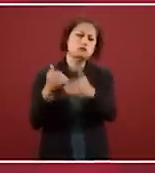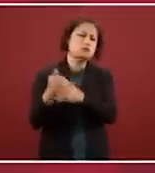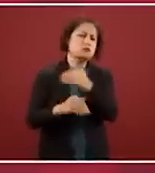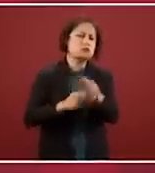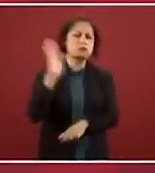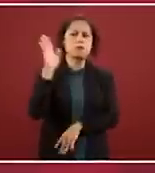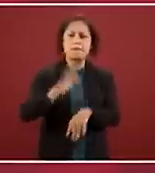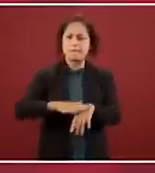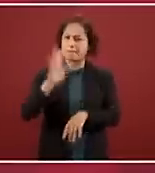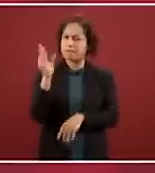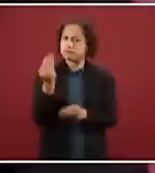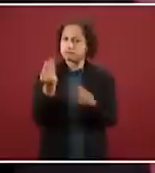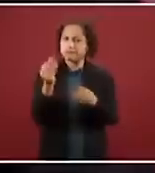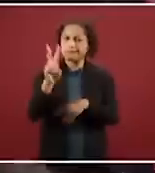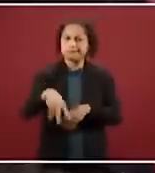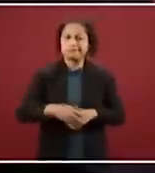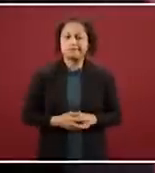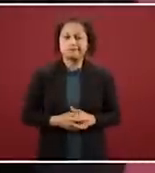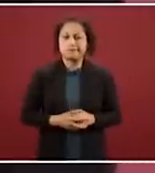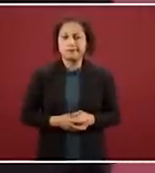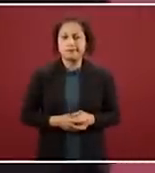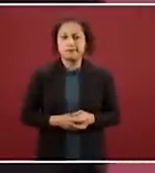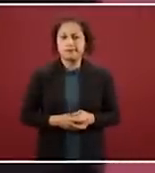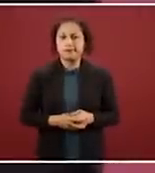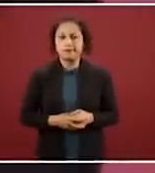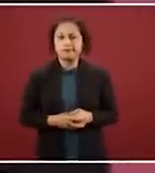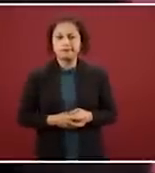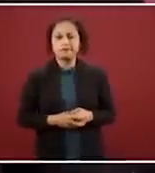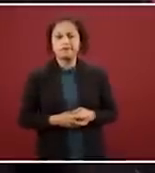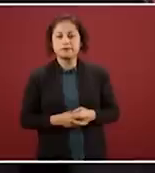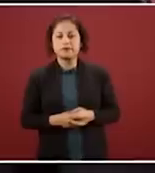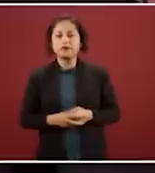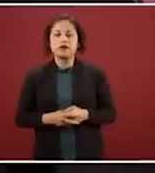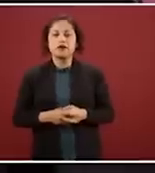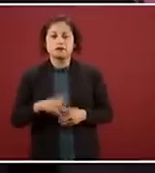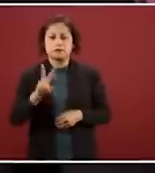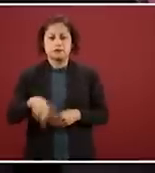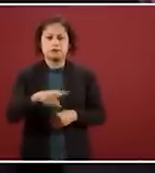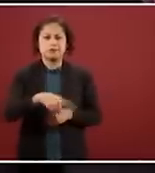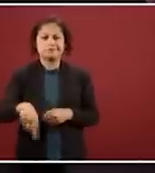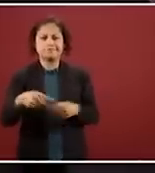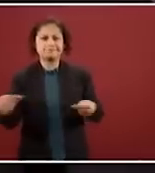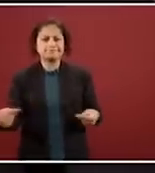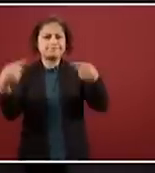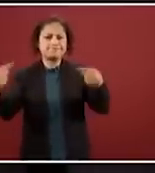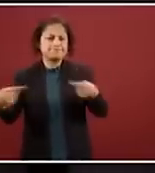2019, mucho, y con poca confrontación política.